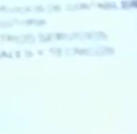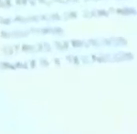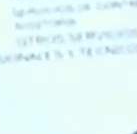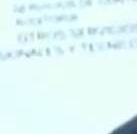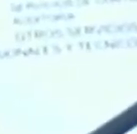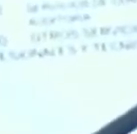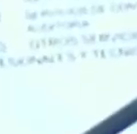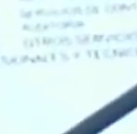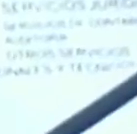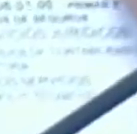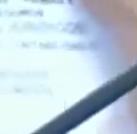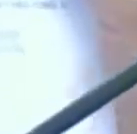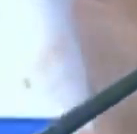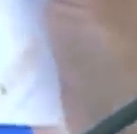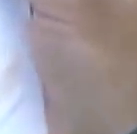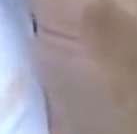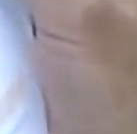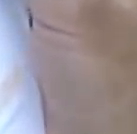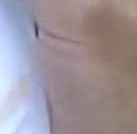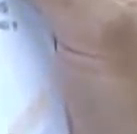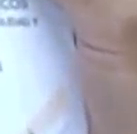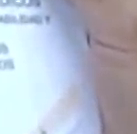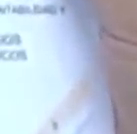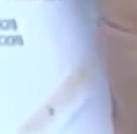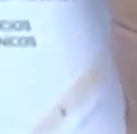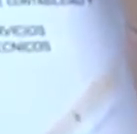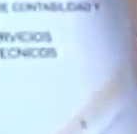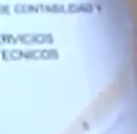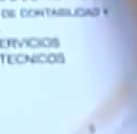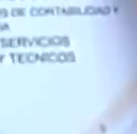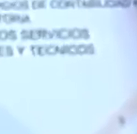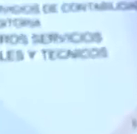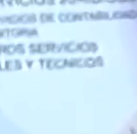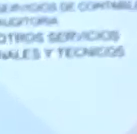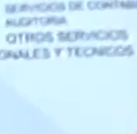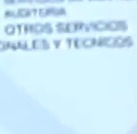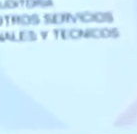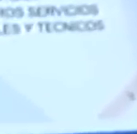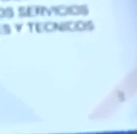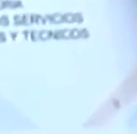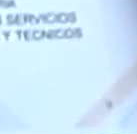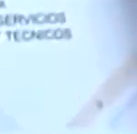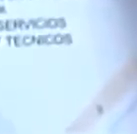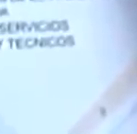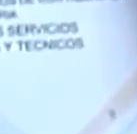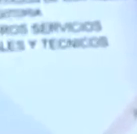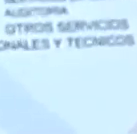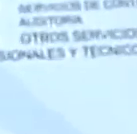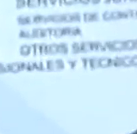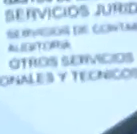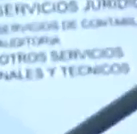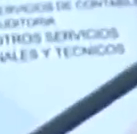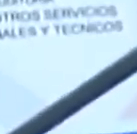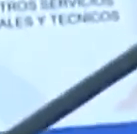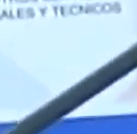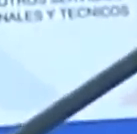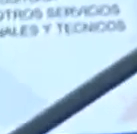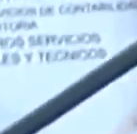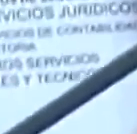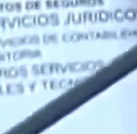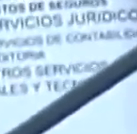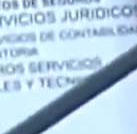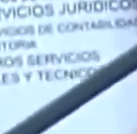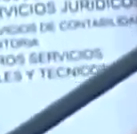Defensa de la democracia, 23 millones 496 mil dólares. ¿A qué llaman ellos defensa de